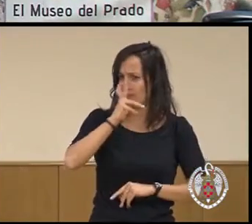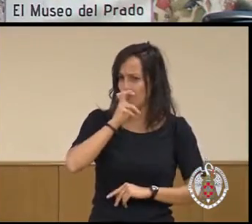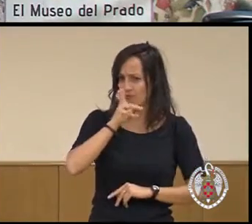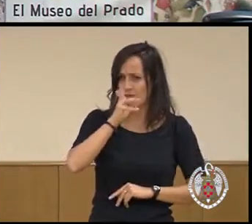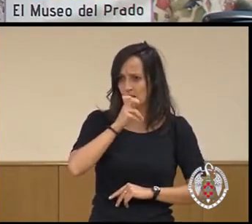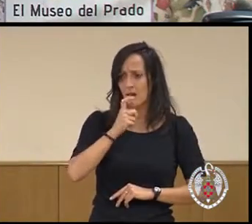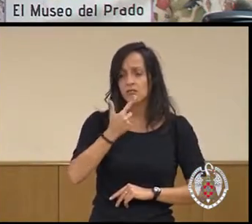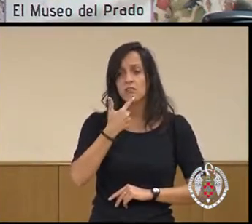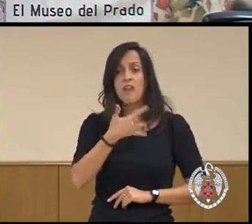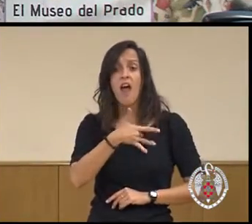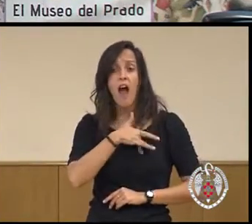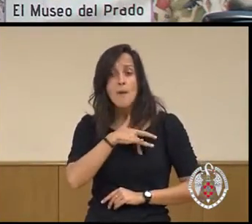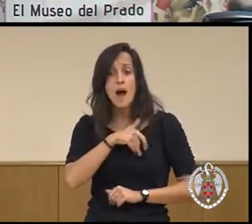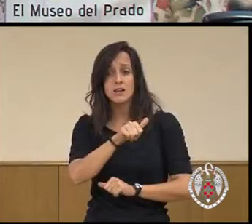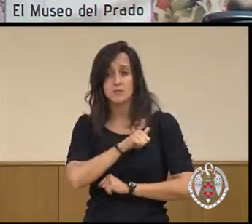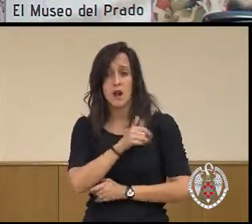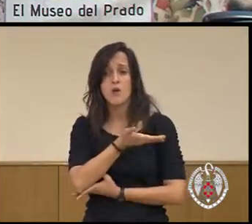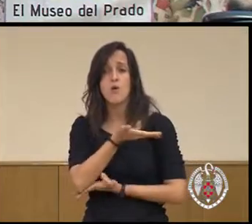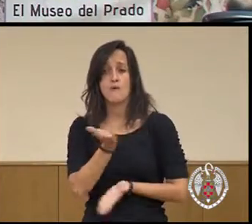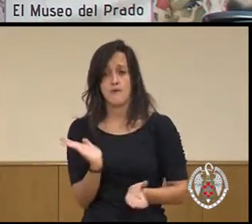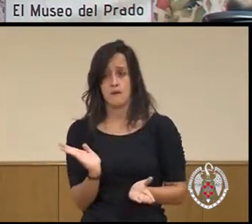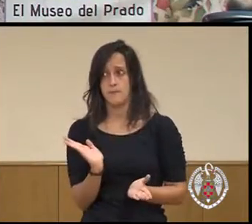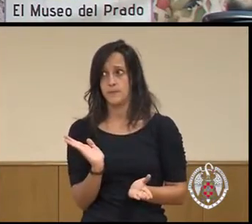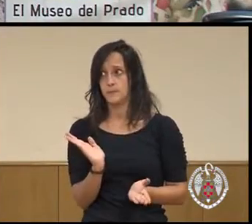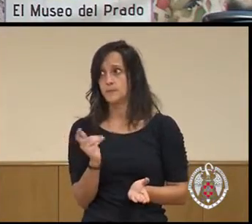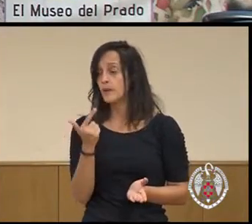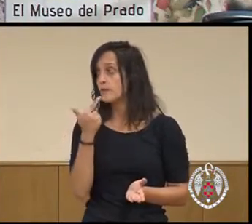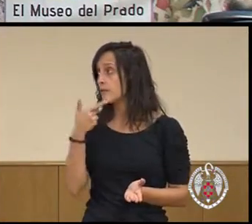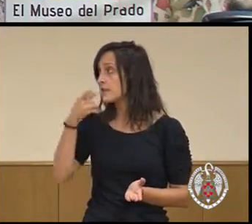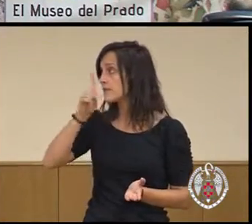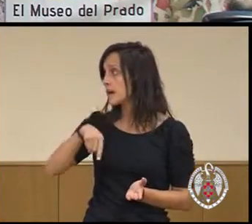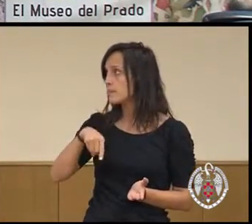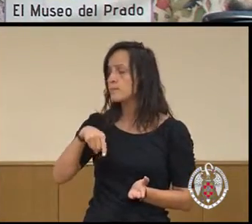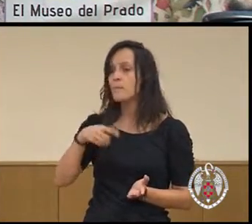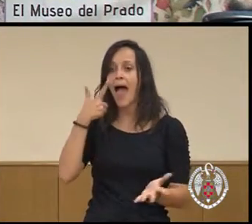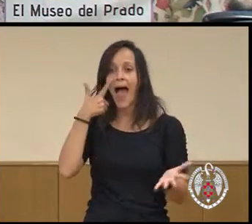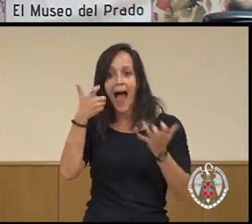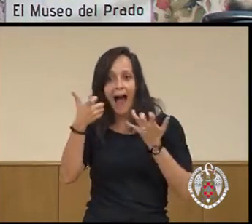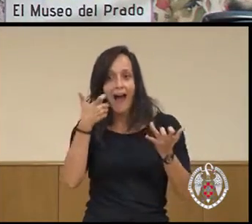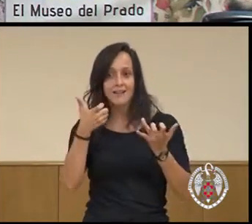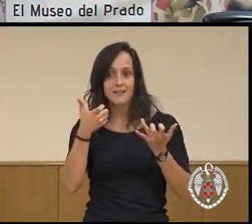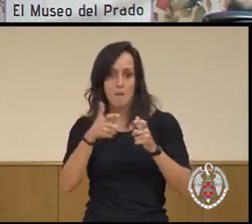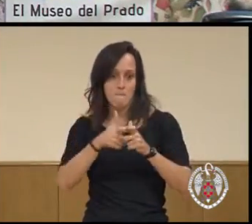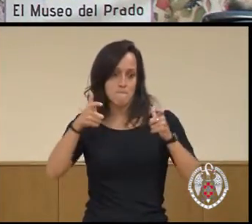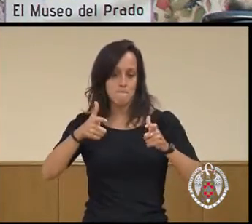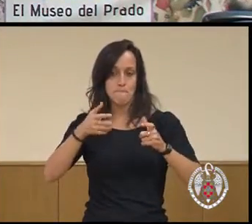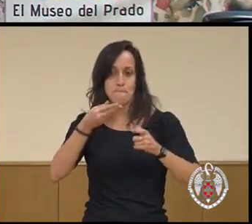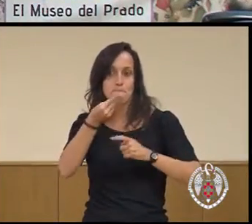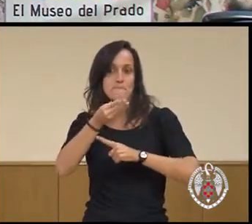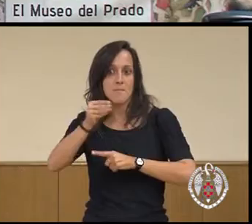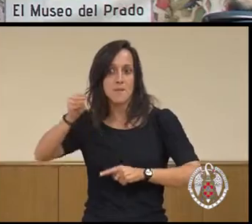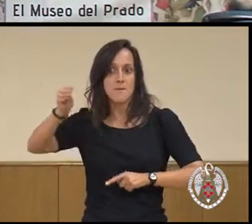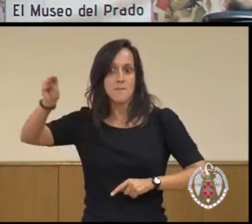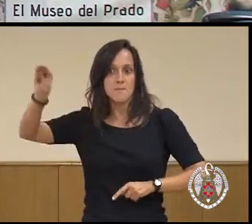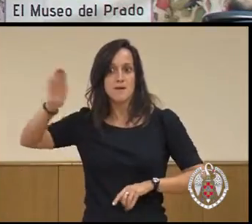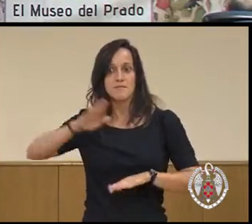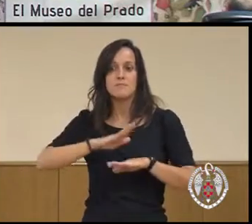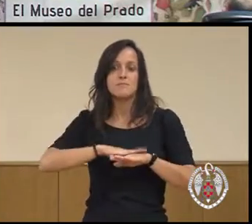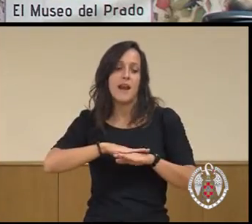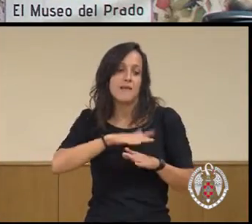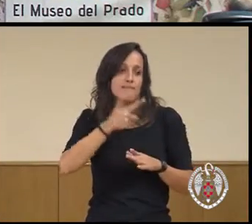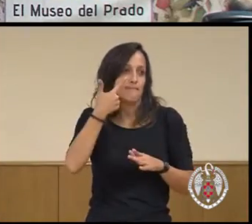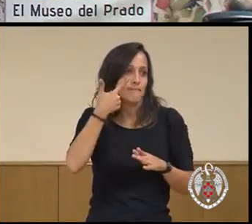Ama, espera y confía. Y, por supuesto, el gran florecimiento de las artes es un buen testamento y un buen resumen de la vida de